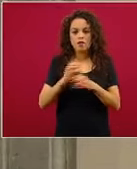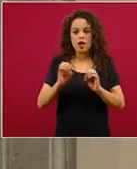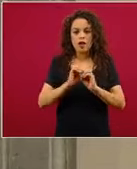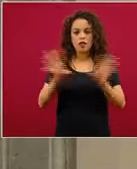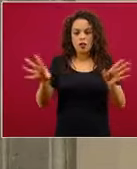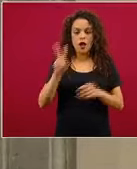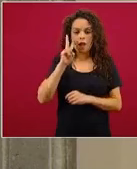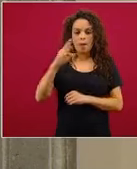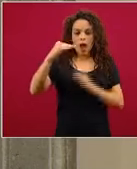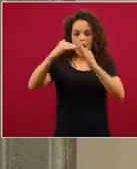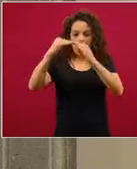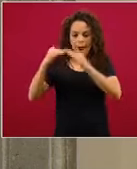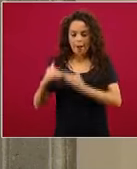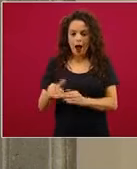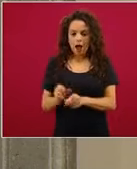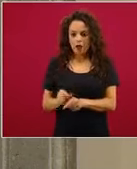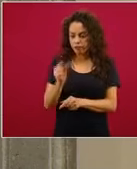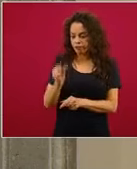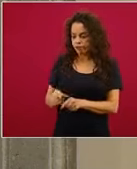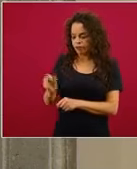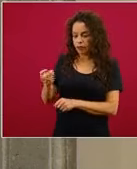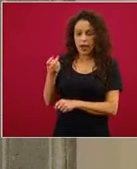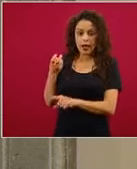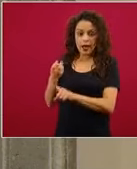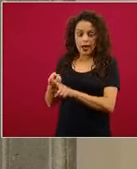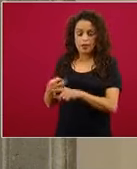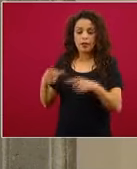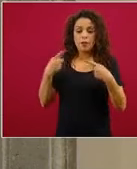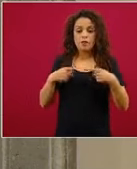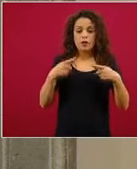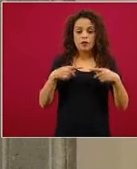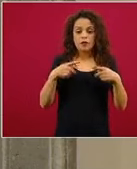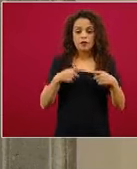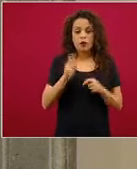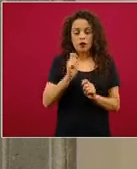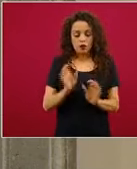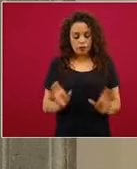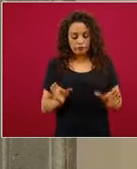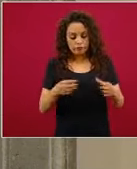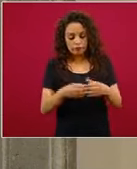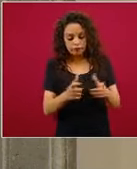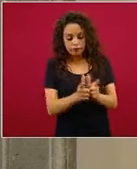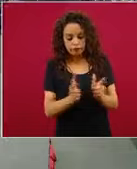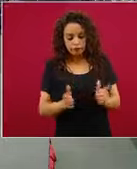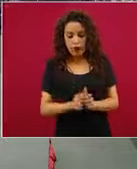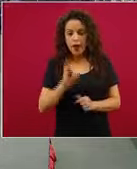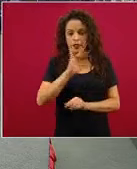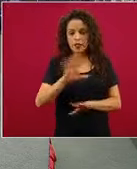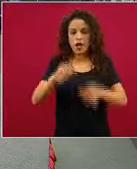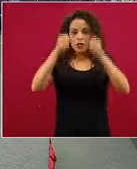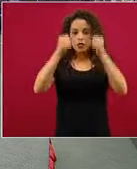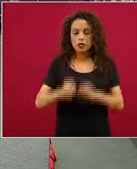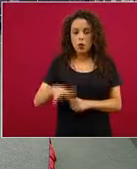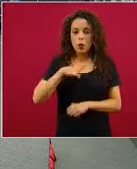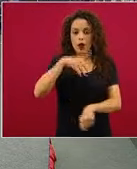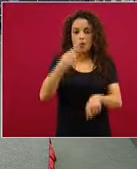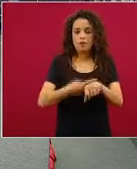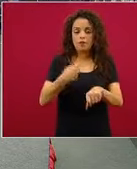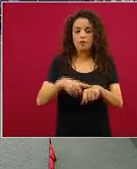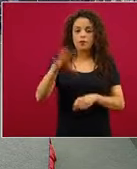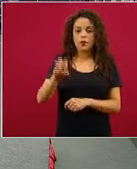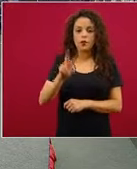están en la parte inferior, y estas son precisamente las personas que han sido clasificadas como casos confirmados de